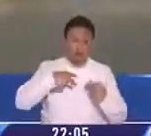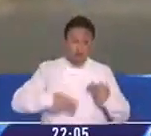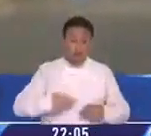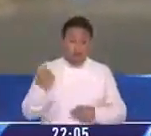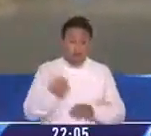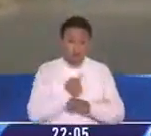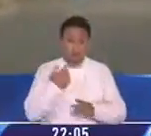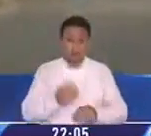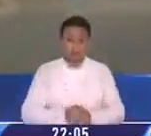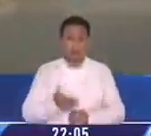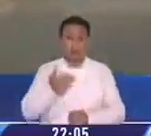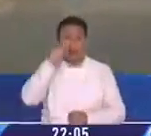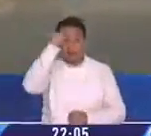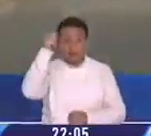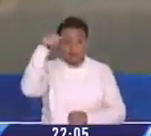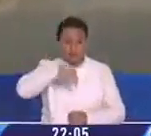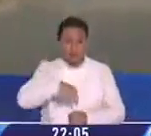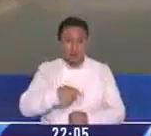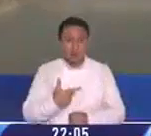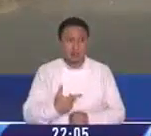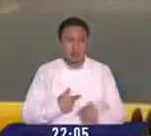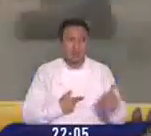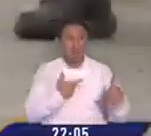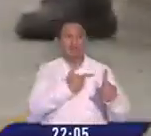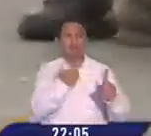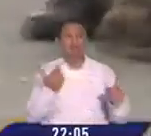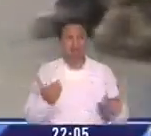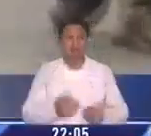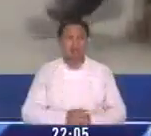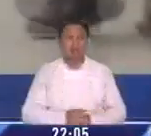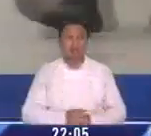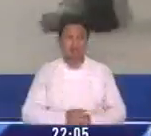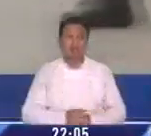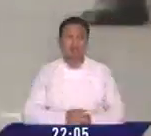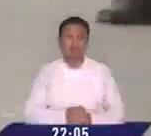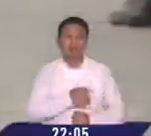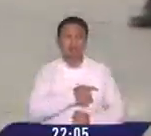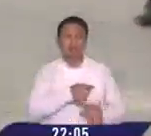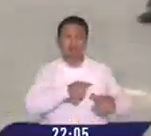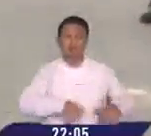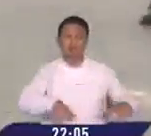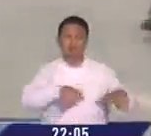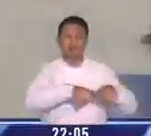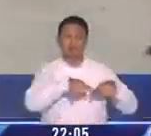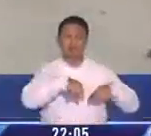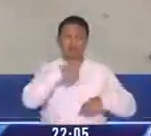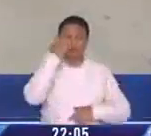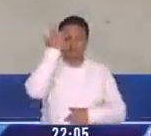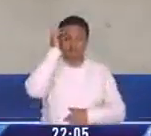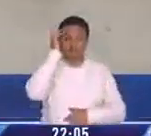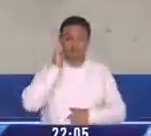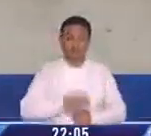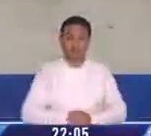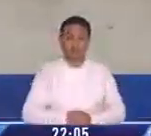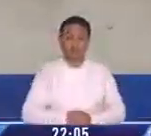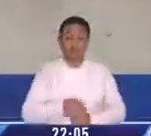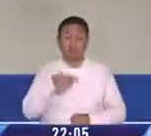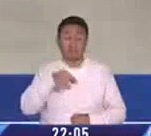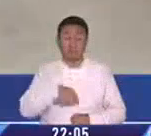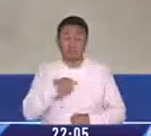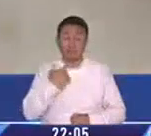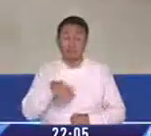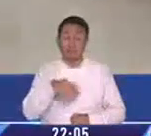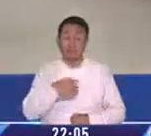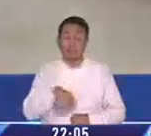vez. No, pues el día domingo nomás mataron a uno al frente de mi casa y todo eso. En el sector están preocupados. Está terrible todo ahorita,